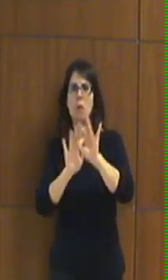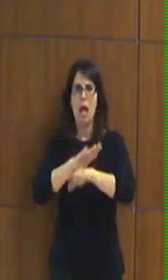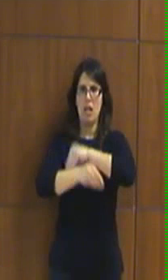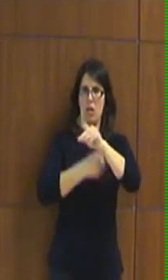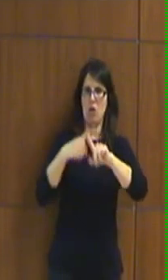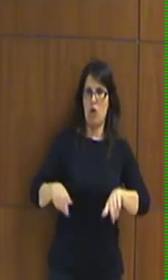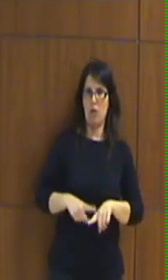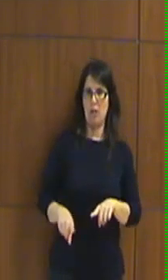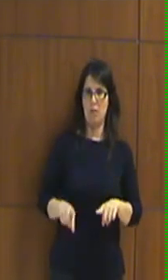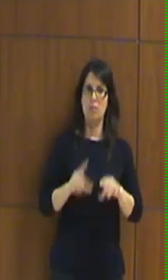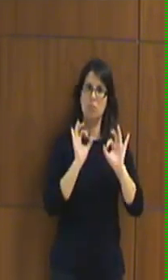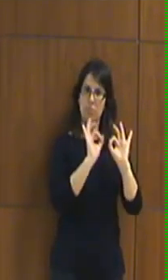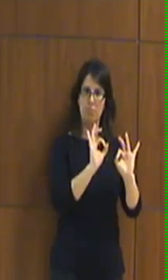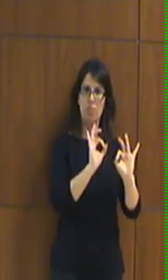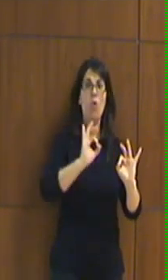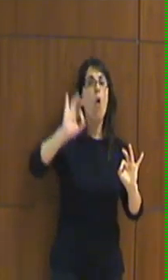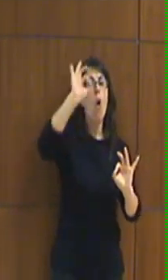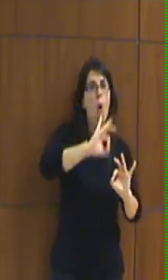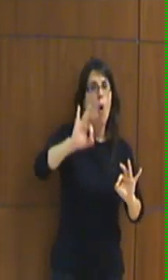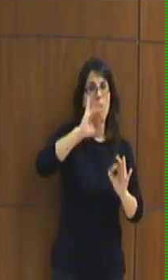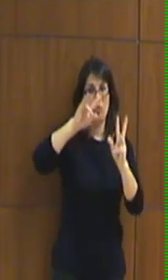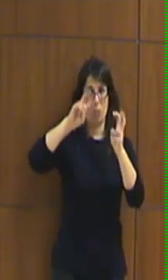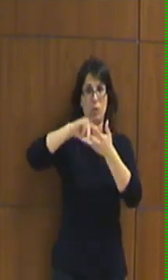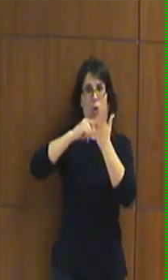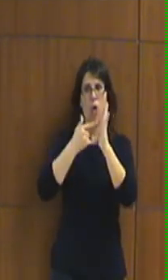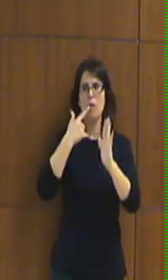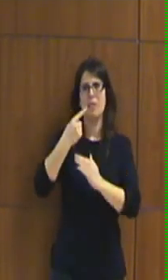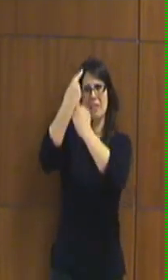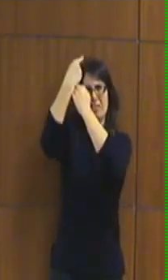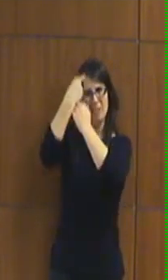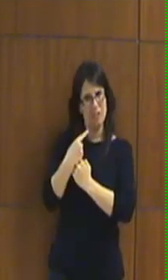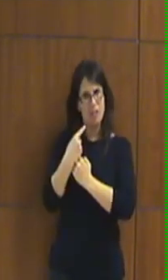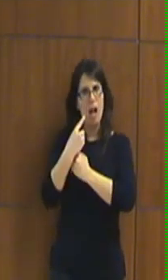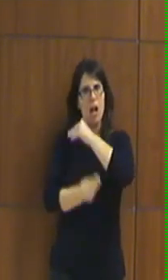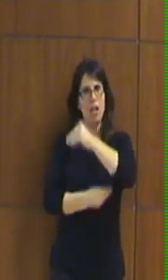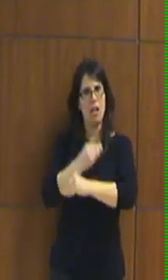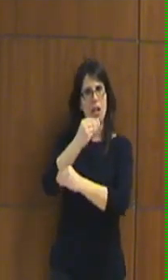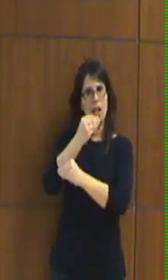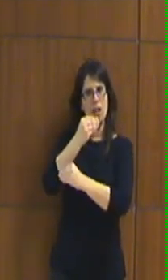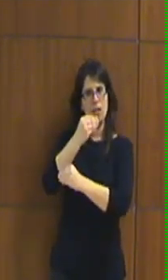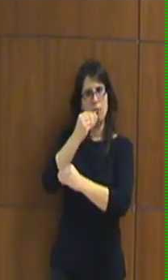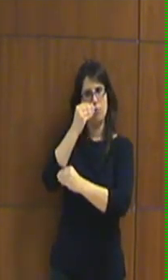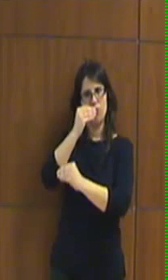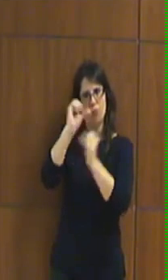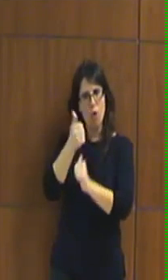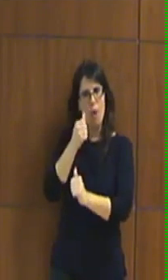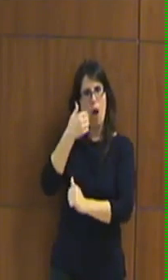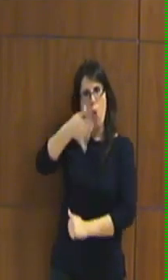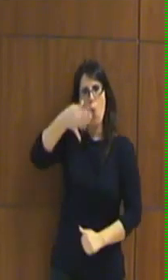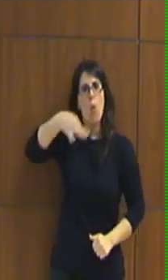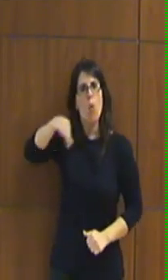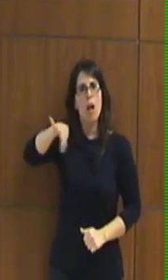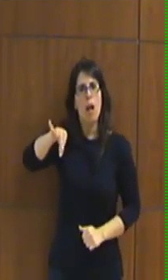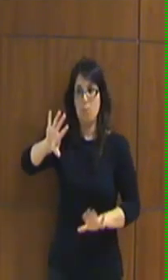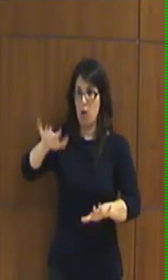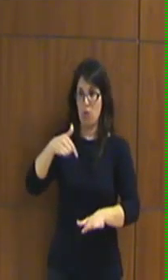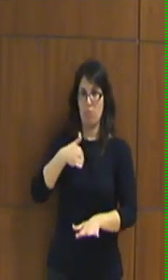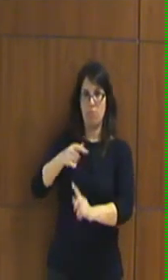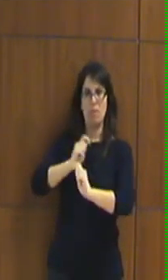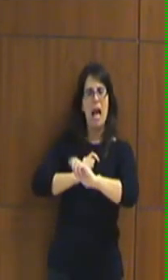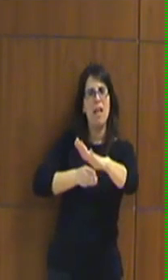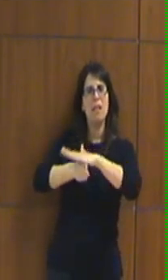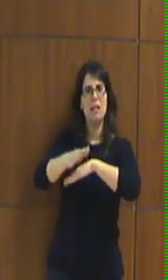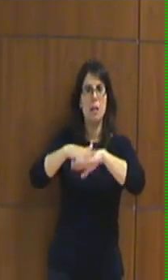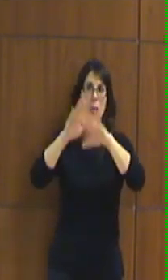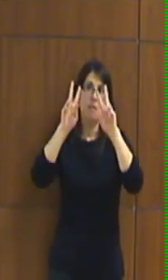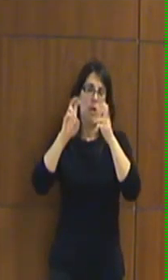la obligatoriedad de gestionar servicios, actuaciones y demás por un camino, por el motivo que sea, y sea tecnológico. En ese sentido,